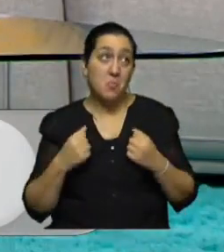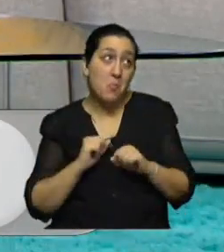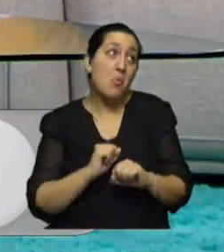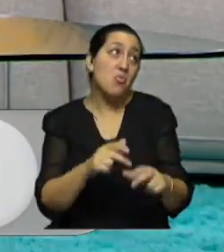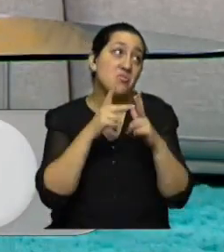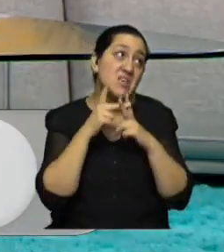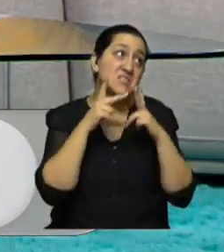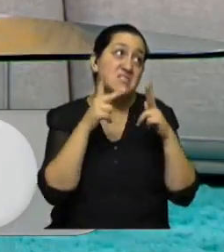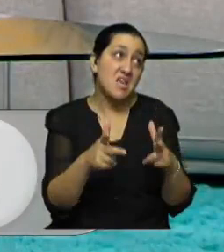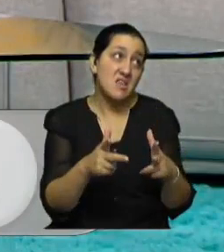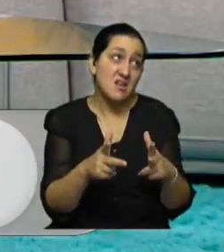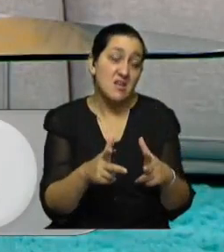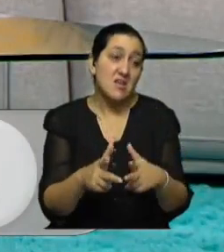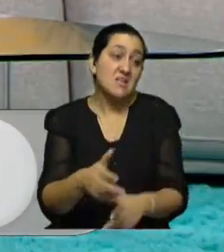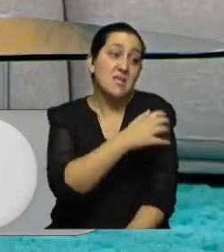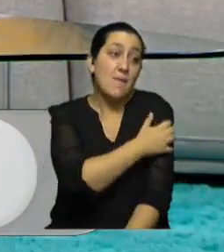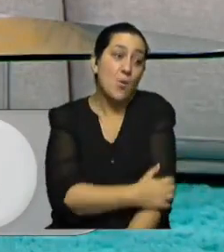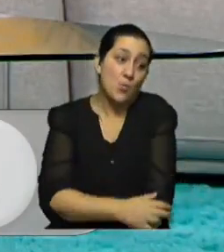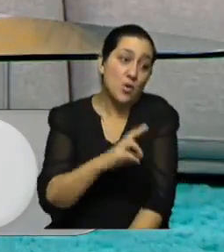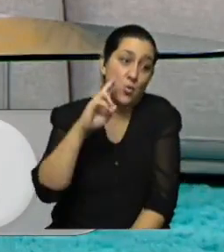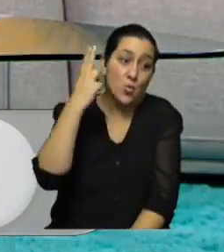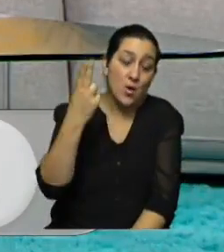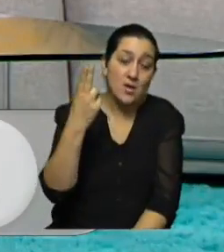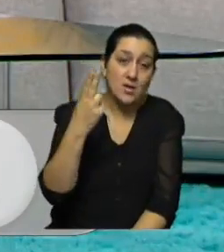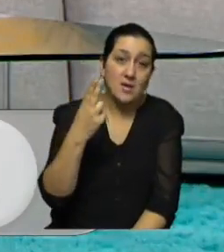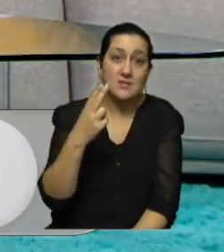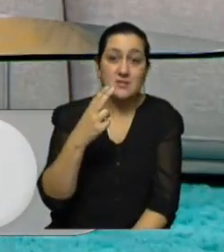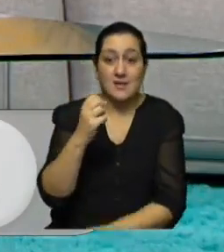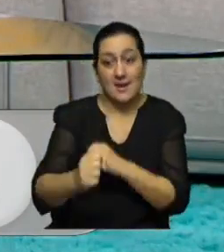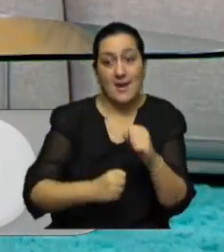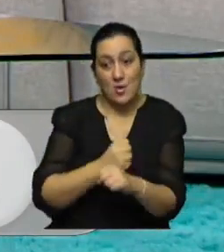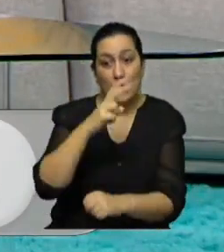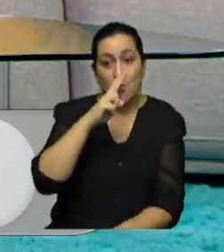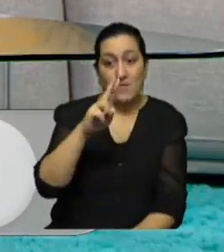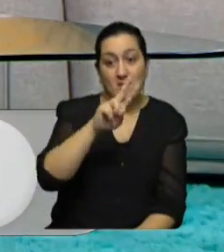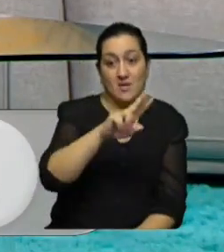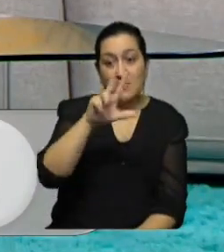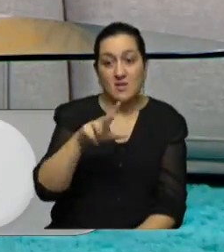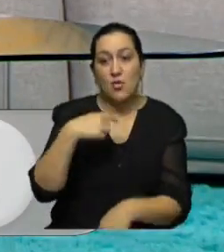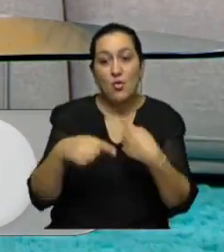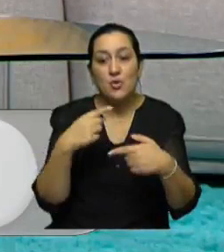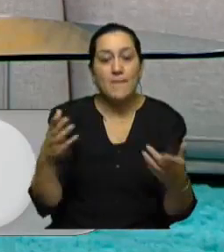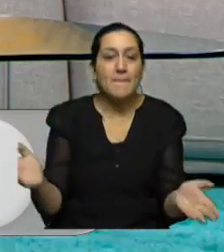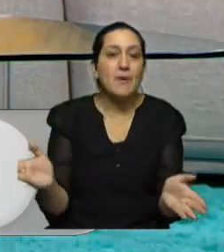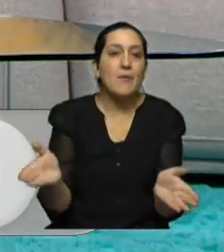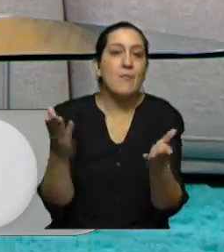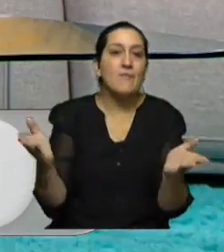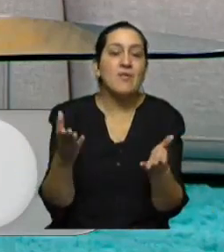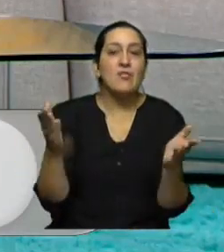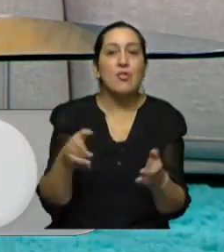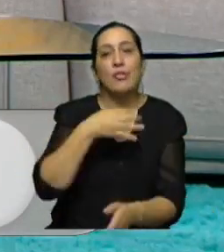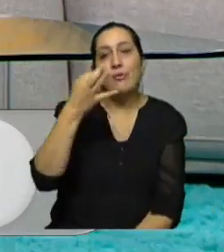Uruguay, para no caer en la literalidad, es en el 2023 seguir promoviendo discursos